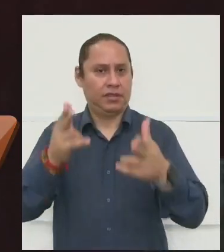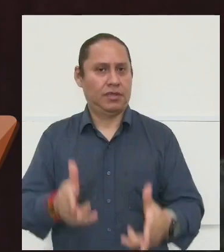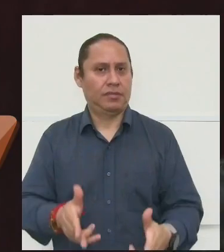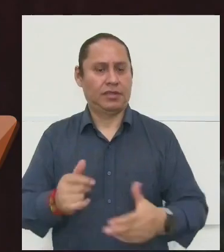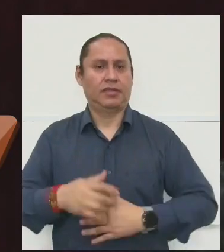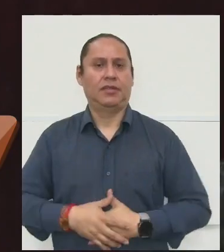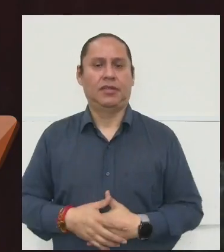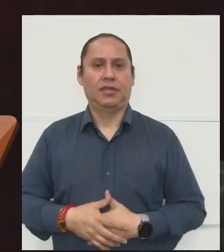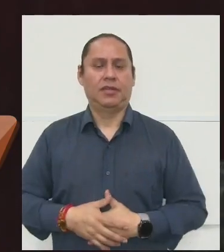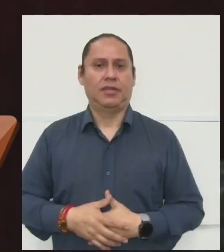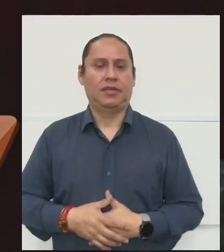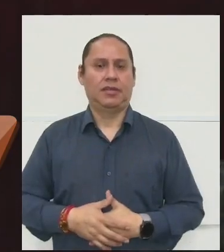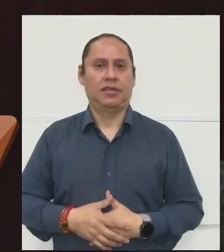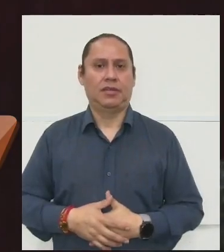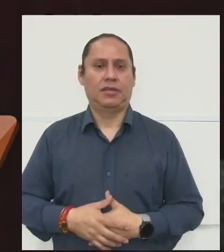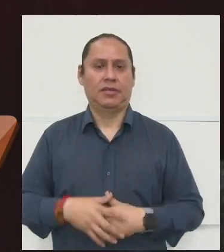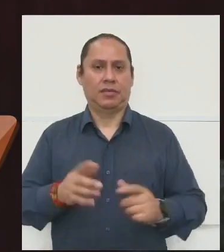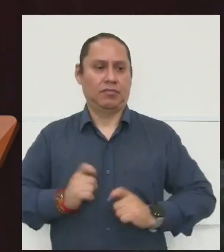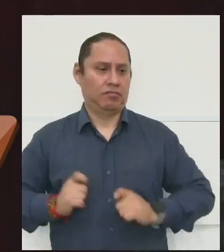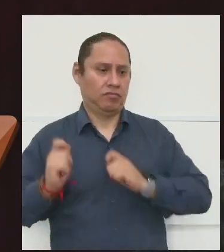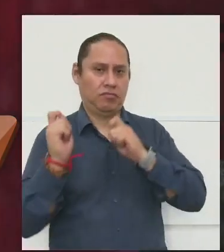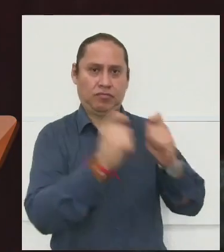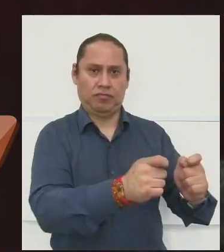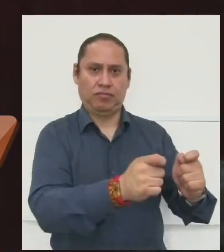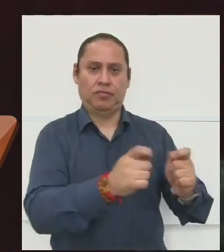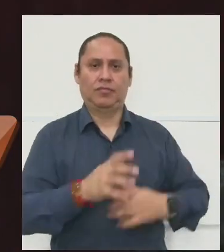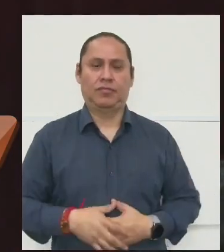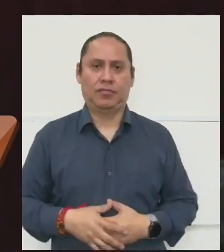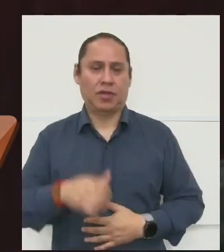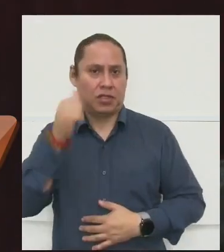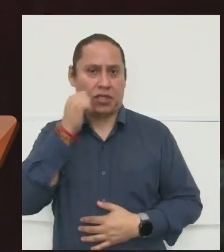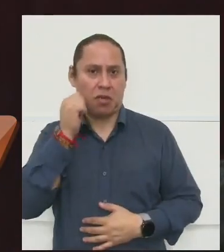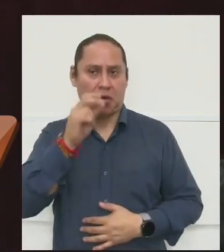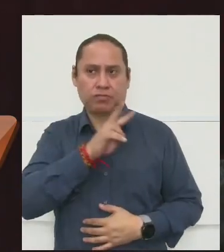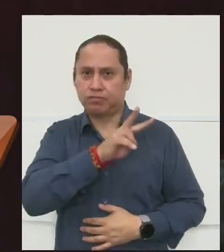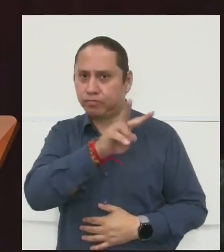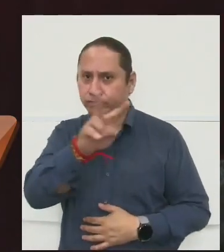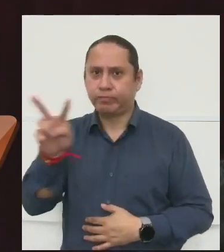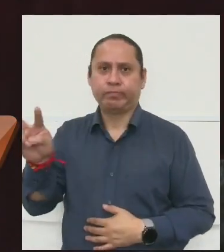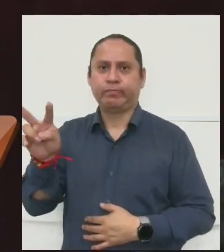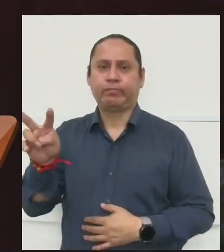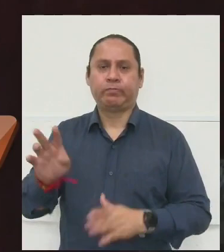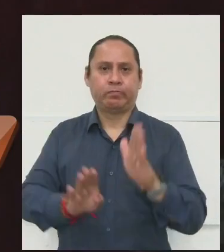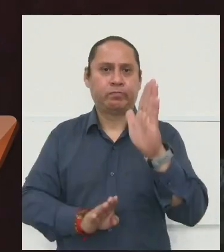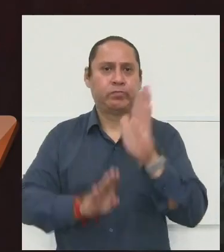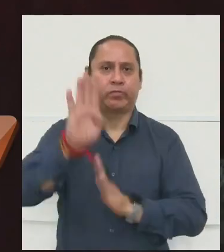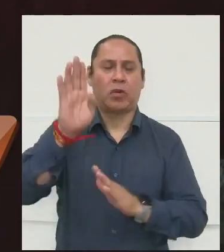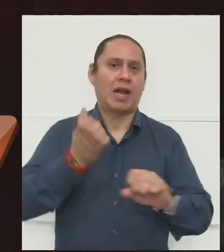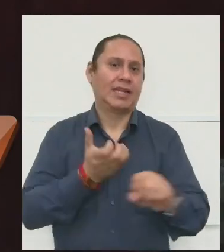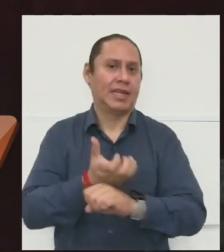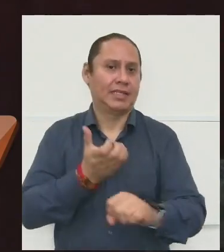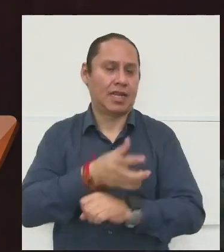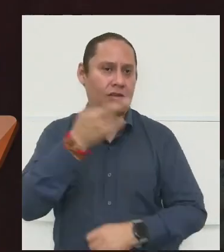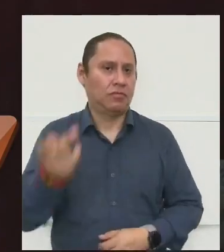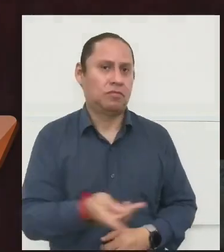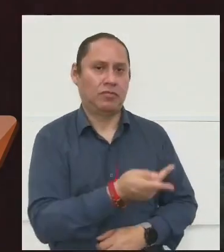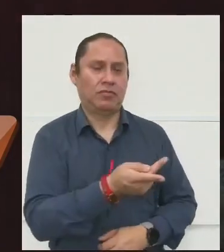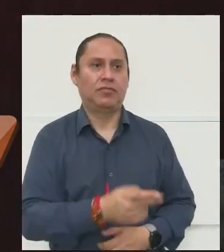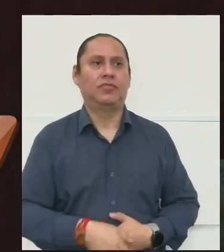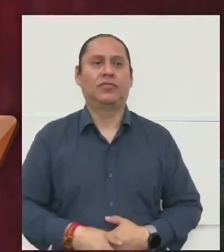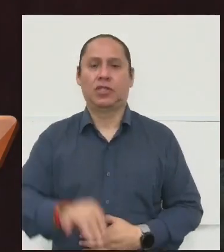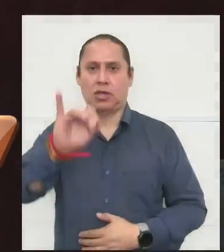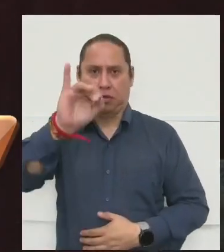Estado de Chiapas que se le ha conferido mirando en todo por el bien y la prosperidad del Estado